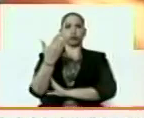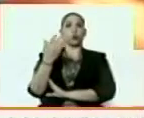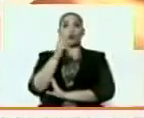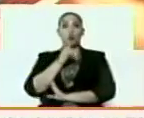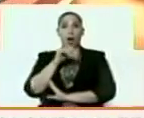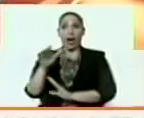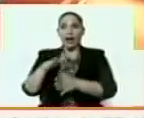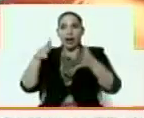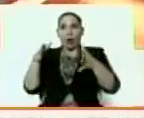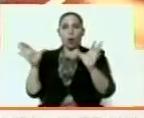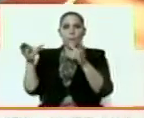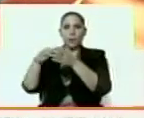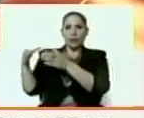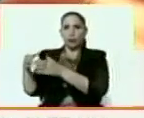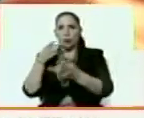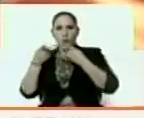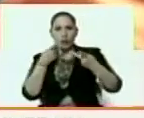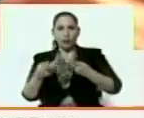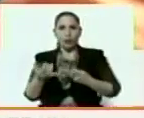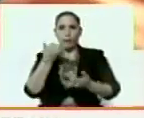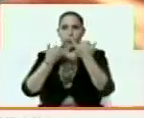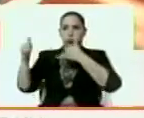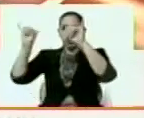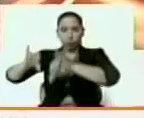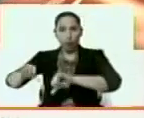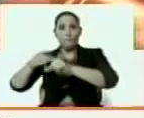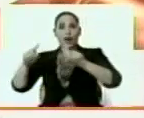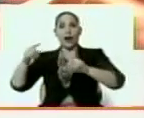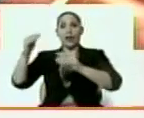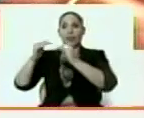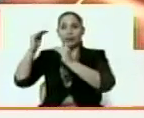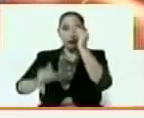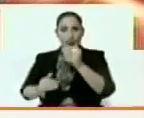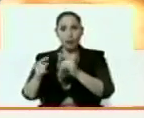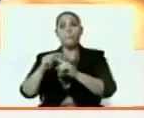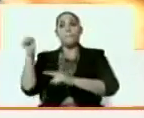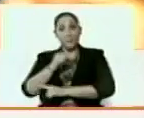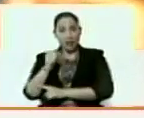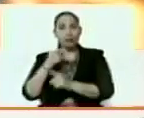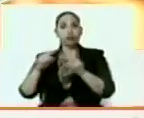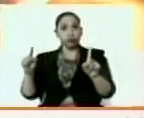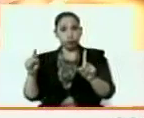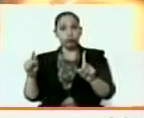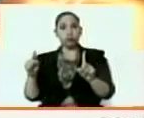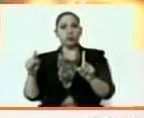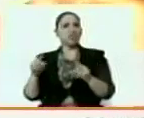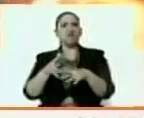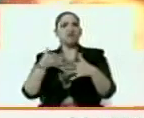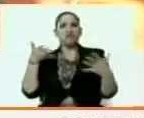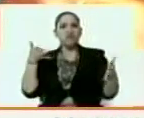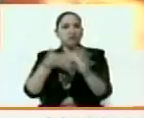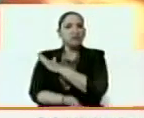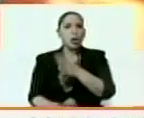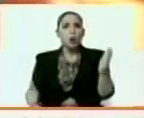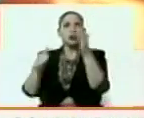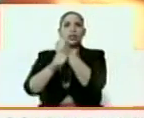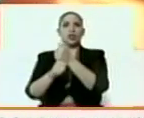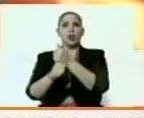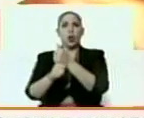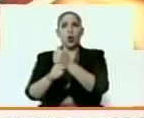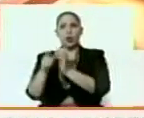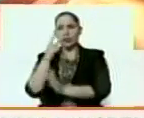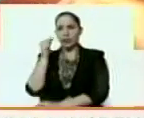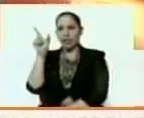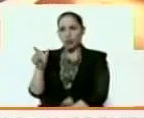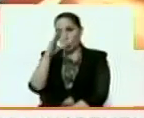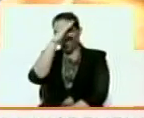operación política que fracasó, repito, para la desestabilización. Pero sí es, ¿qué consiguió el señor Donald Trump? Bueno, el señor